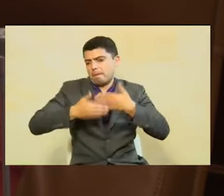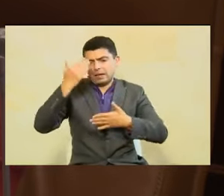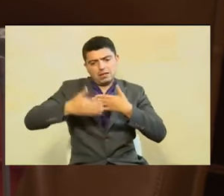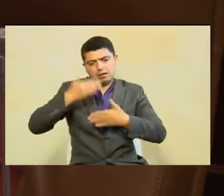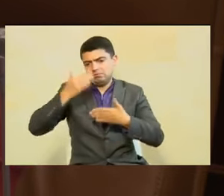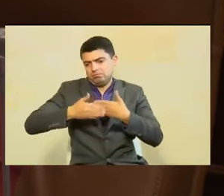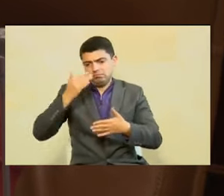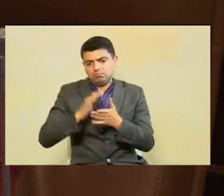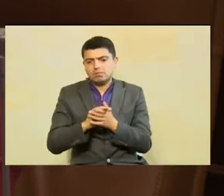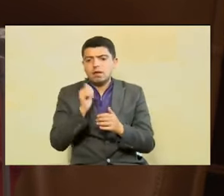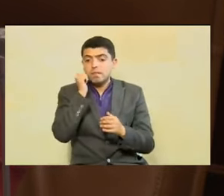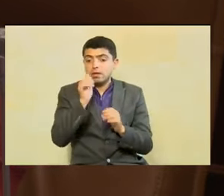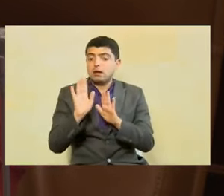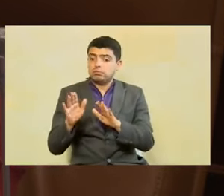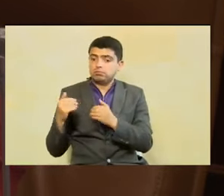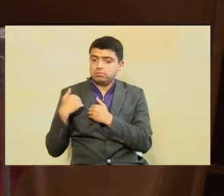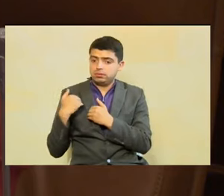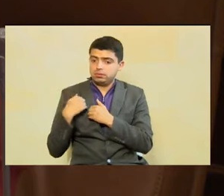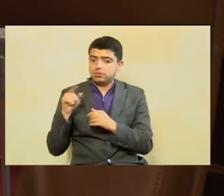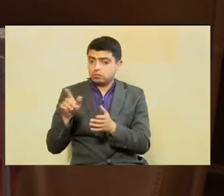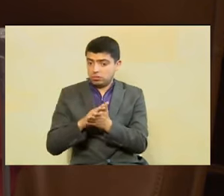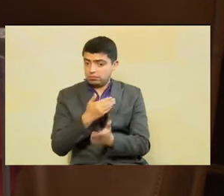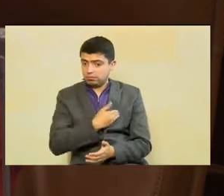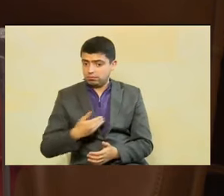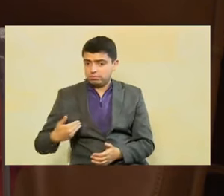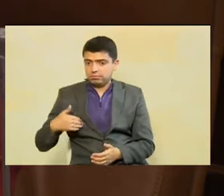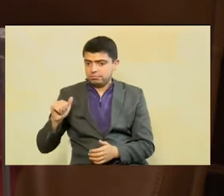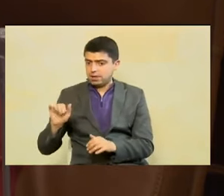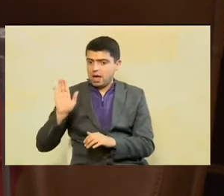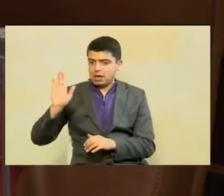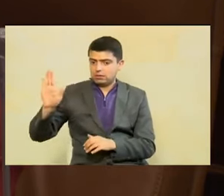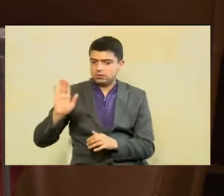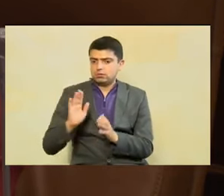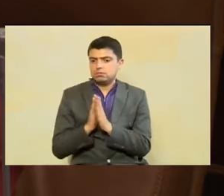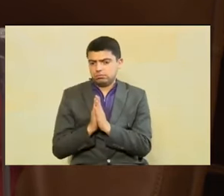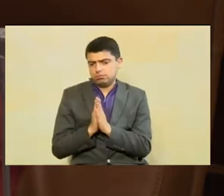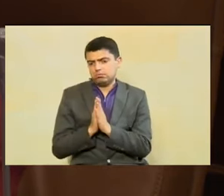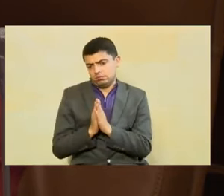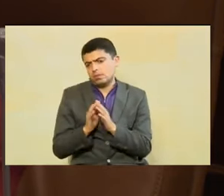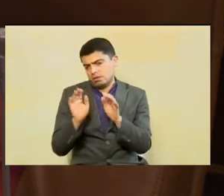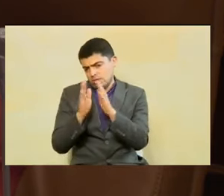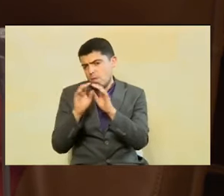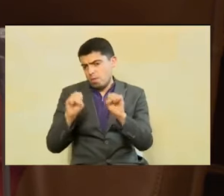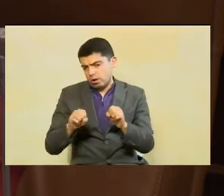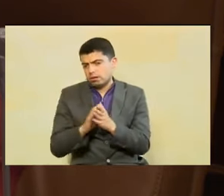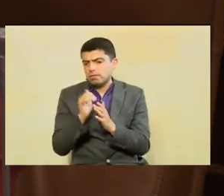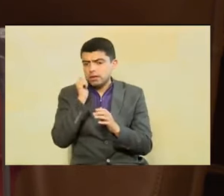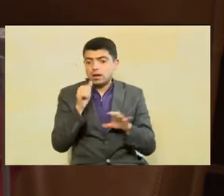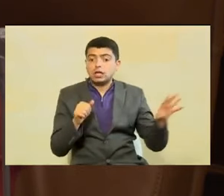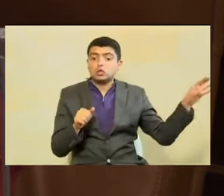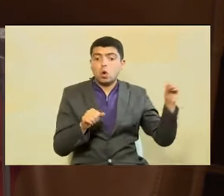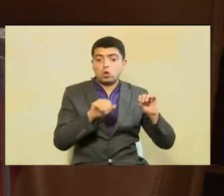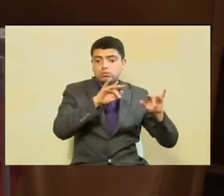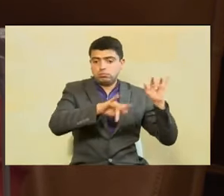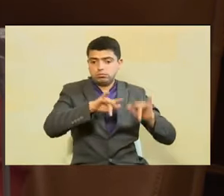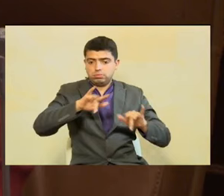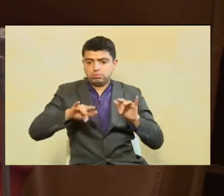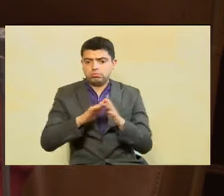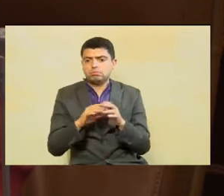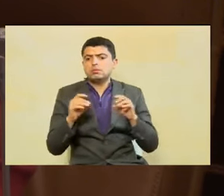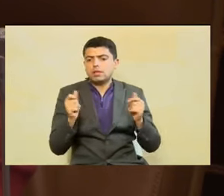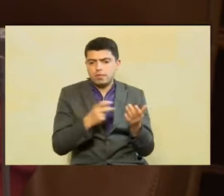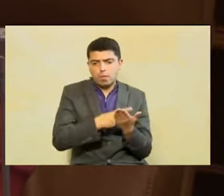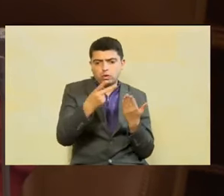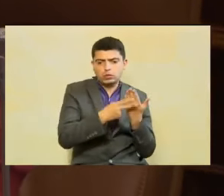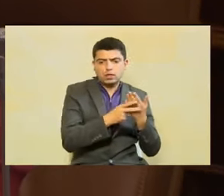mañana de manera responsable como usted lo ha hecho nos cita mañana y que de manera responsable todos podamos evacuar los